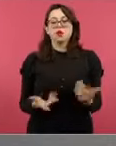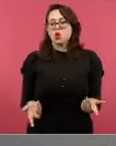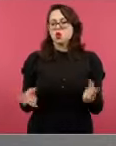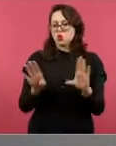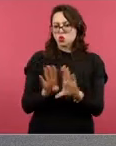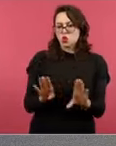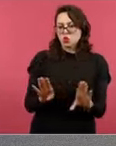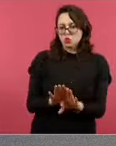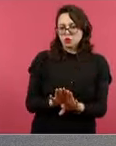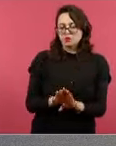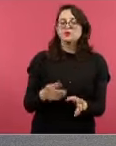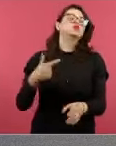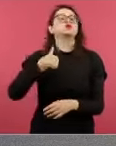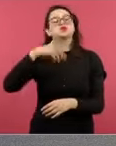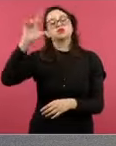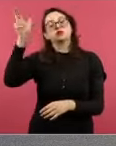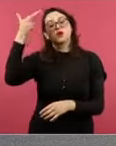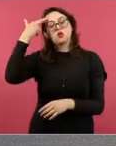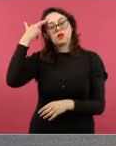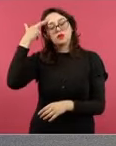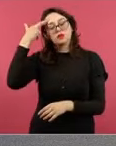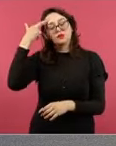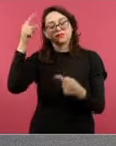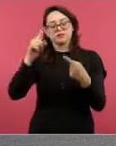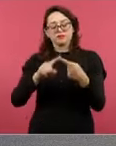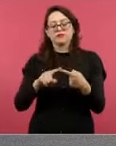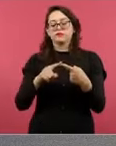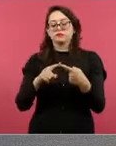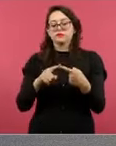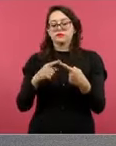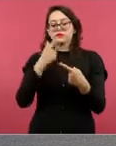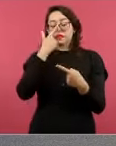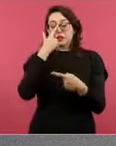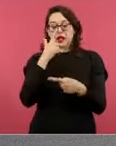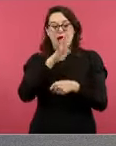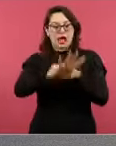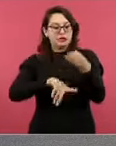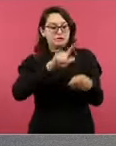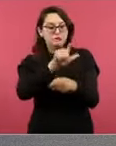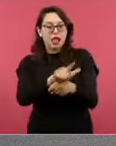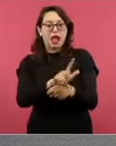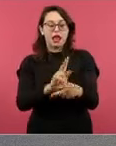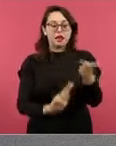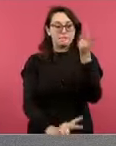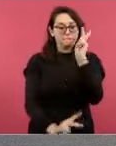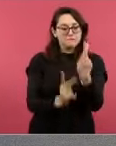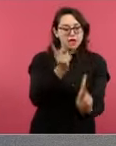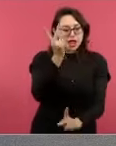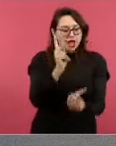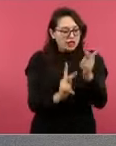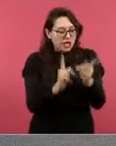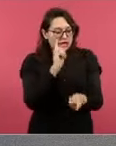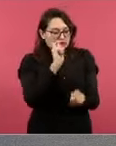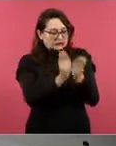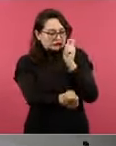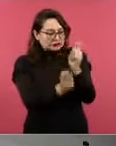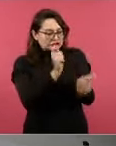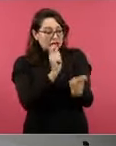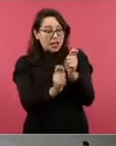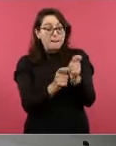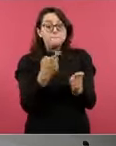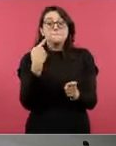aprendizaje que decía: analizamos composiciones de los seres vivos, pero a la vez nuestras niñas